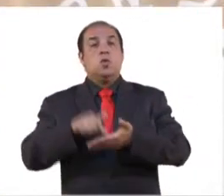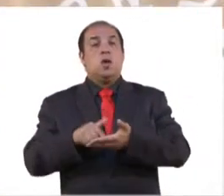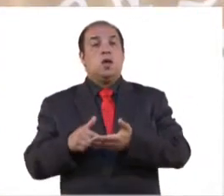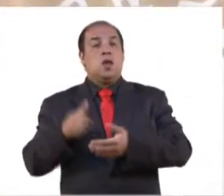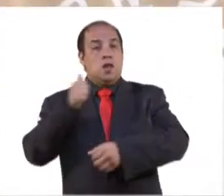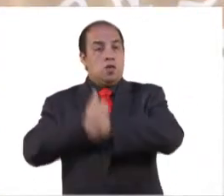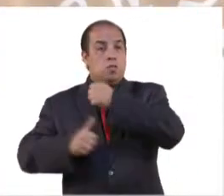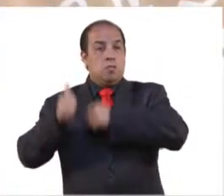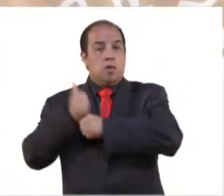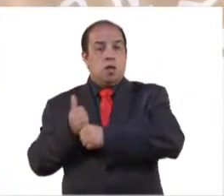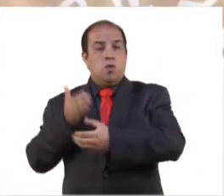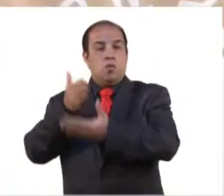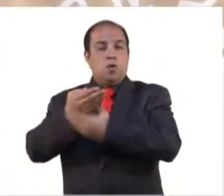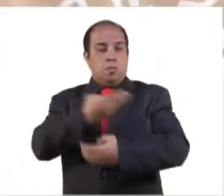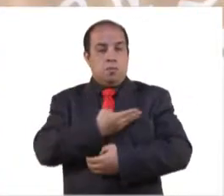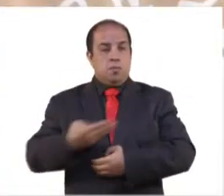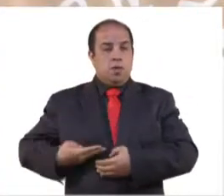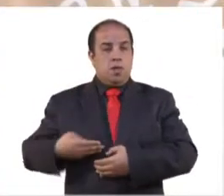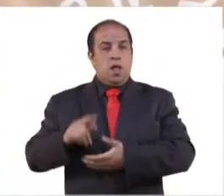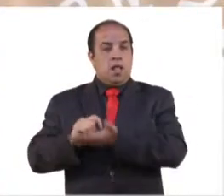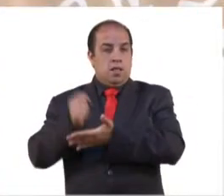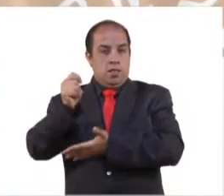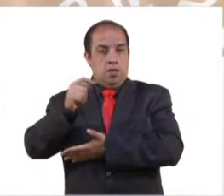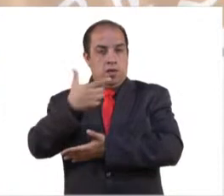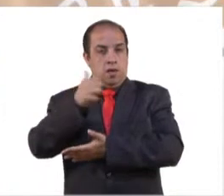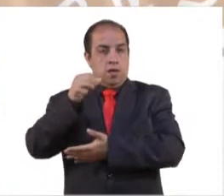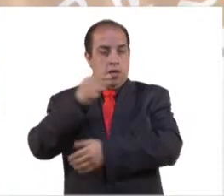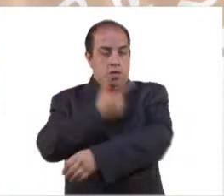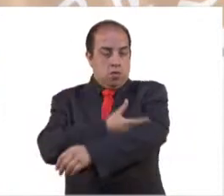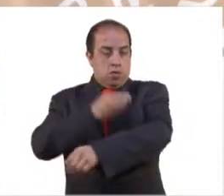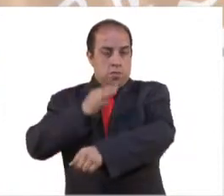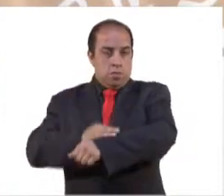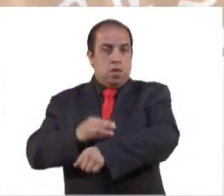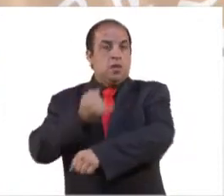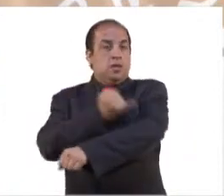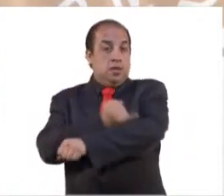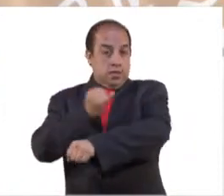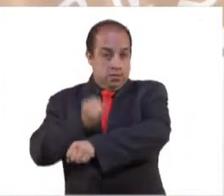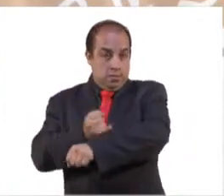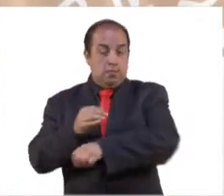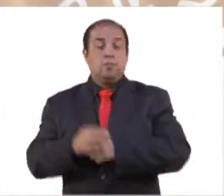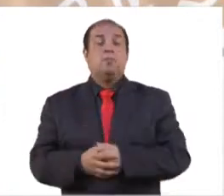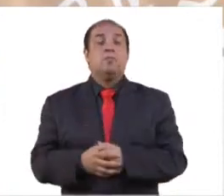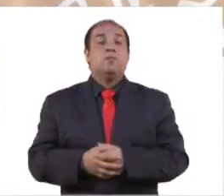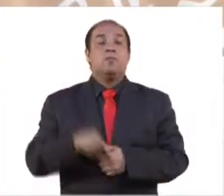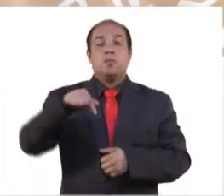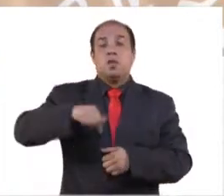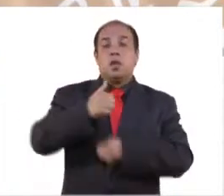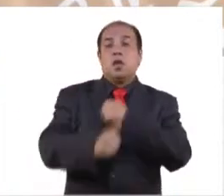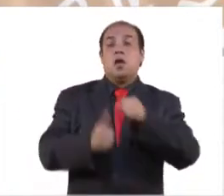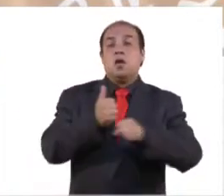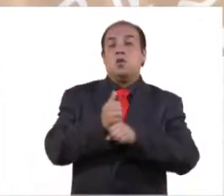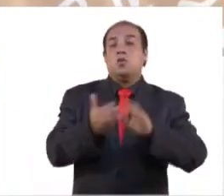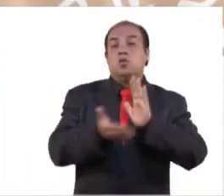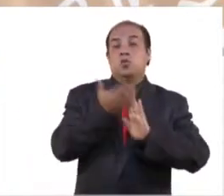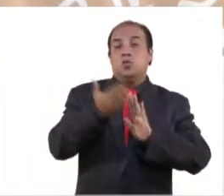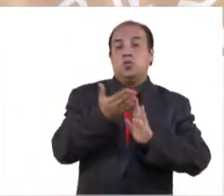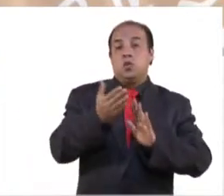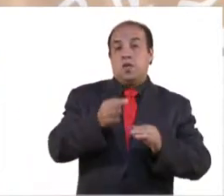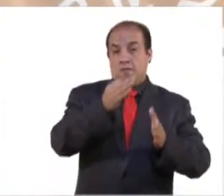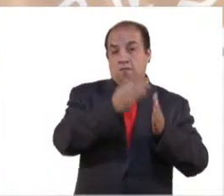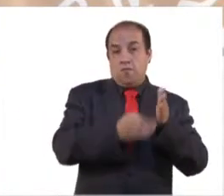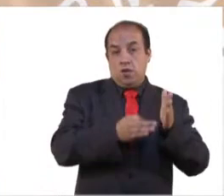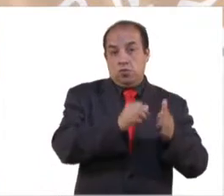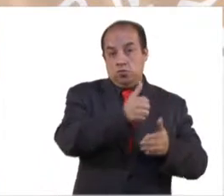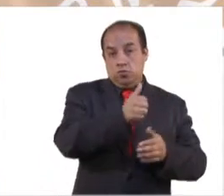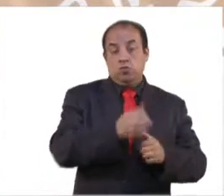a Tláhuac, a GAM y a Iztapalapa, y en este año se construyeron el resto. ¿Ya